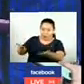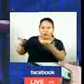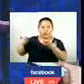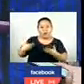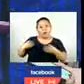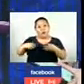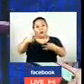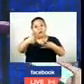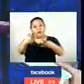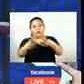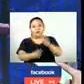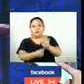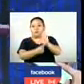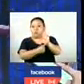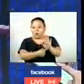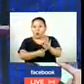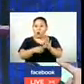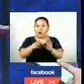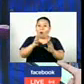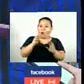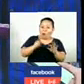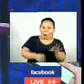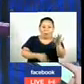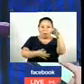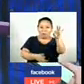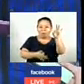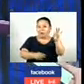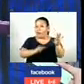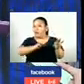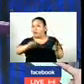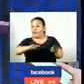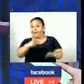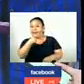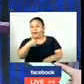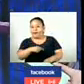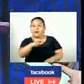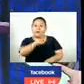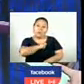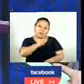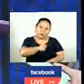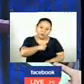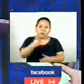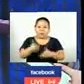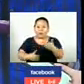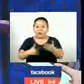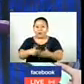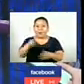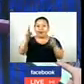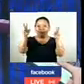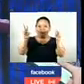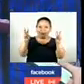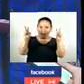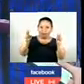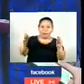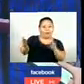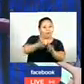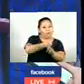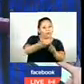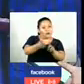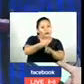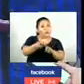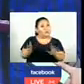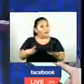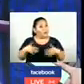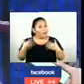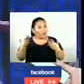legal ante demandas o acusaciones en contra de quienes pueden ser los responsables de ese tipo de violencia y en el caso que